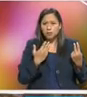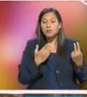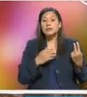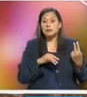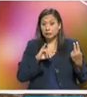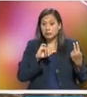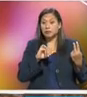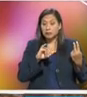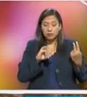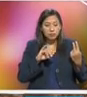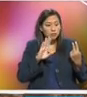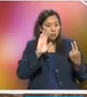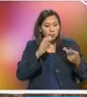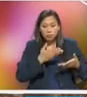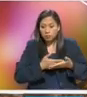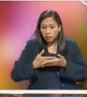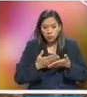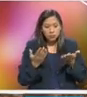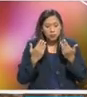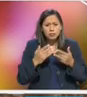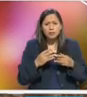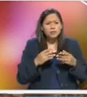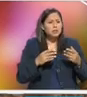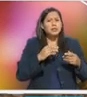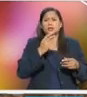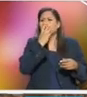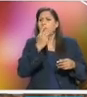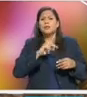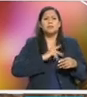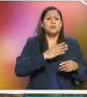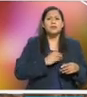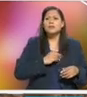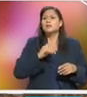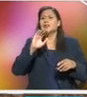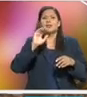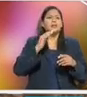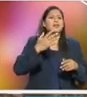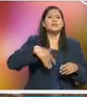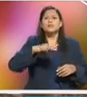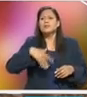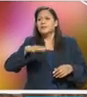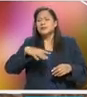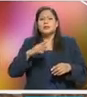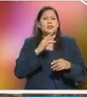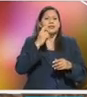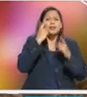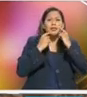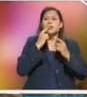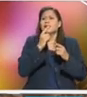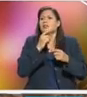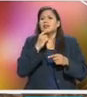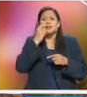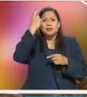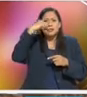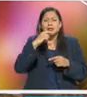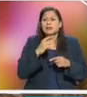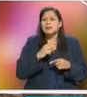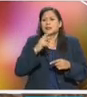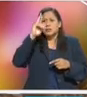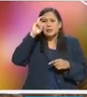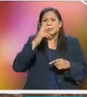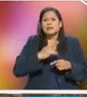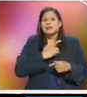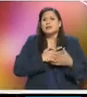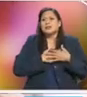Sí, el bebé. Desconsolados gritaban por aquí, por allá, lloraban, se esperaban lo peor, hasta que